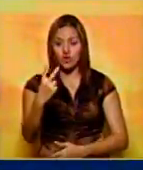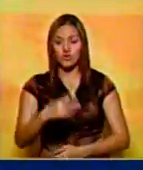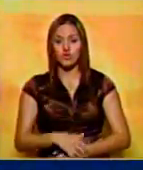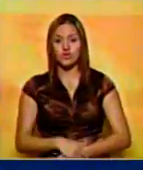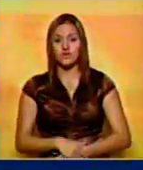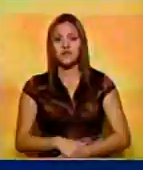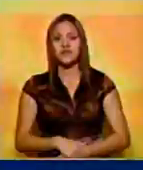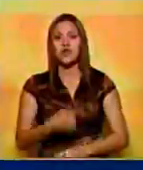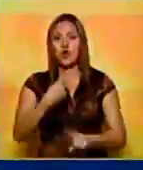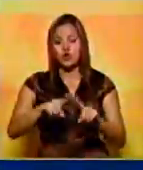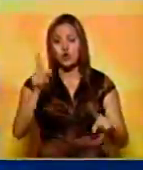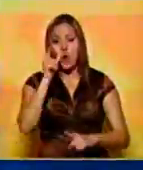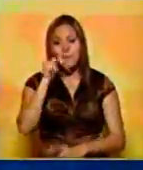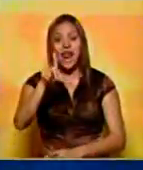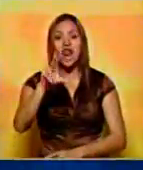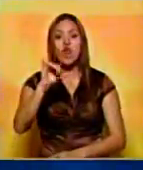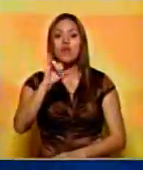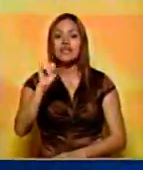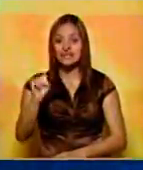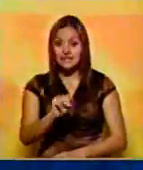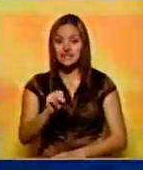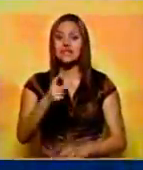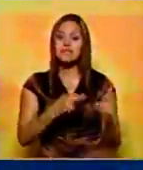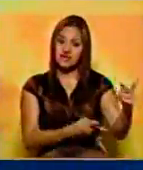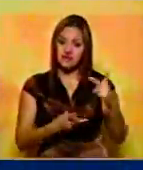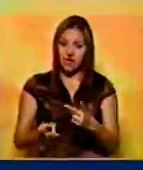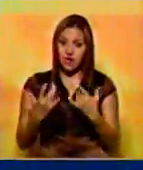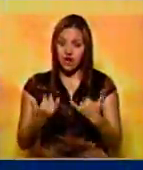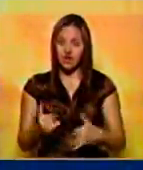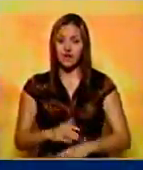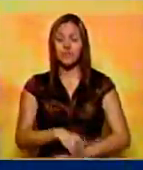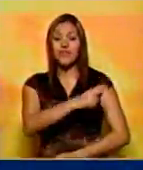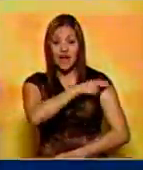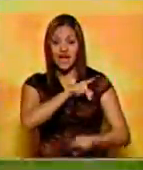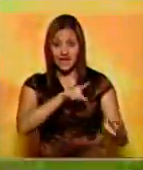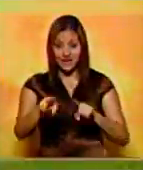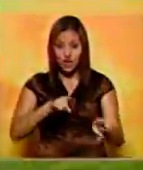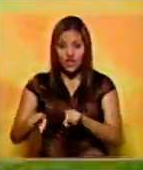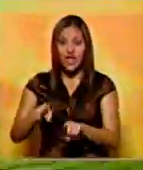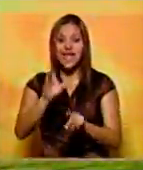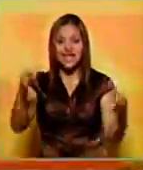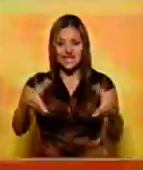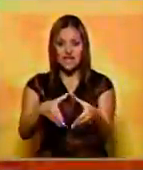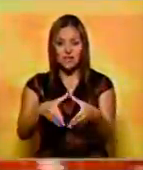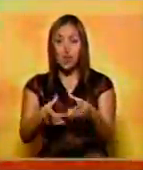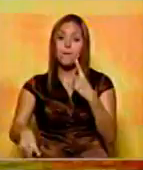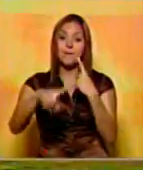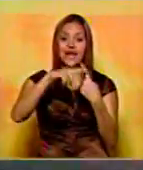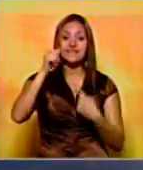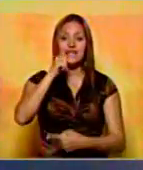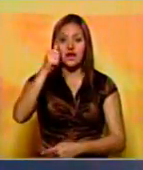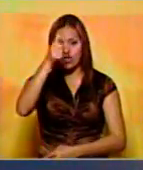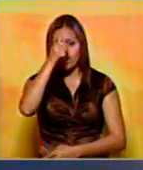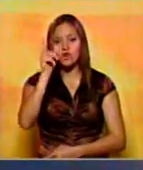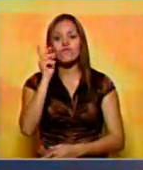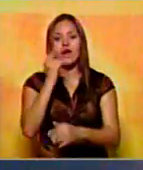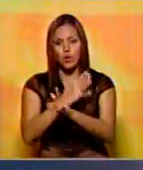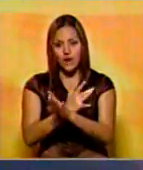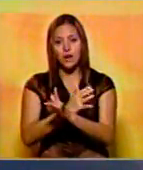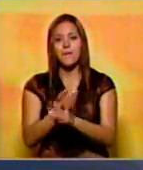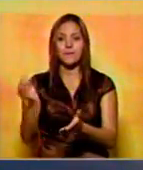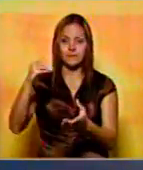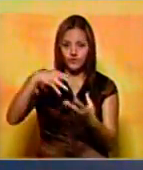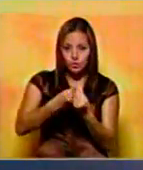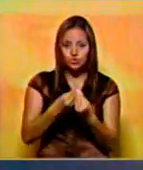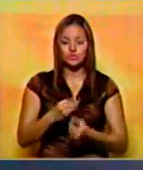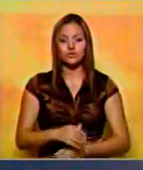El utility Luis Ugueto está en calidad de invitado. El manager Luis Dorante se sumará el fin de semana. Cambiamos al fútbol